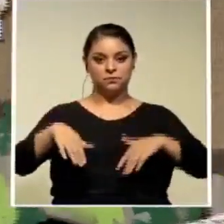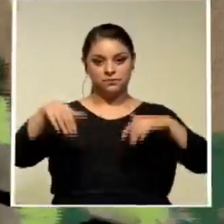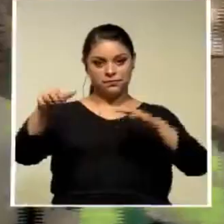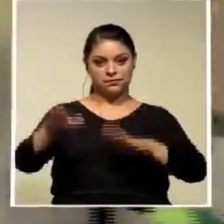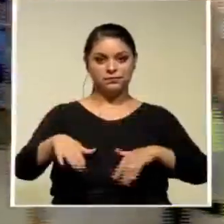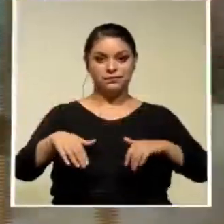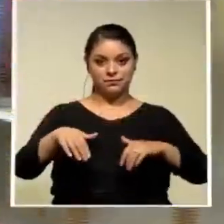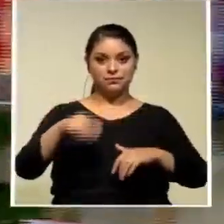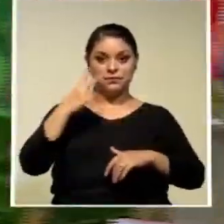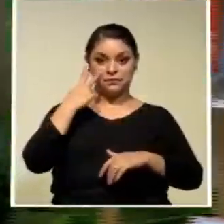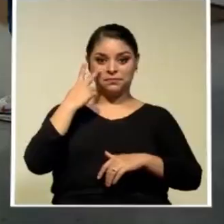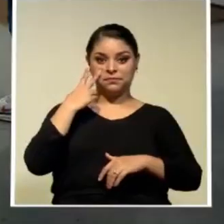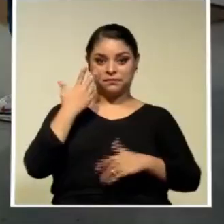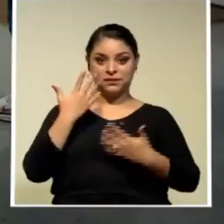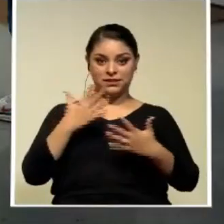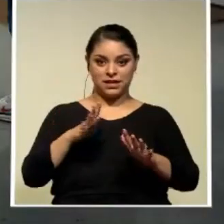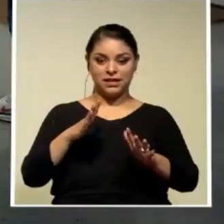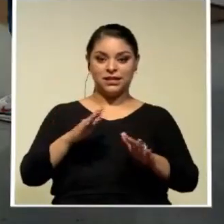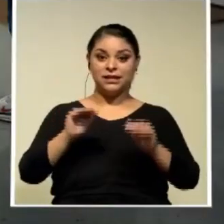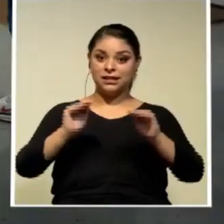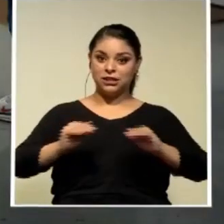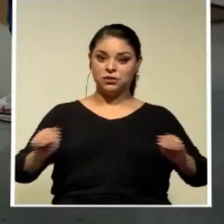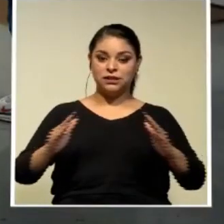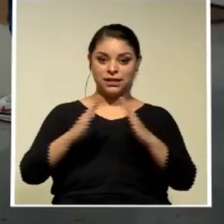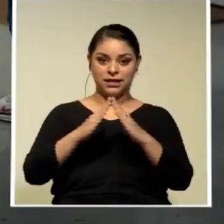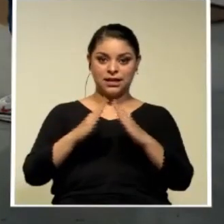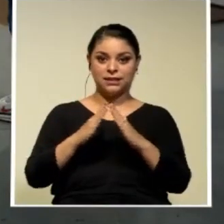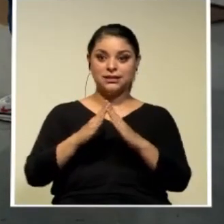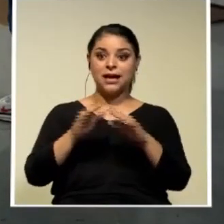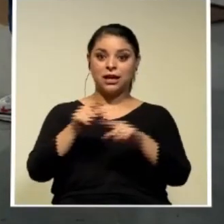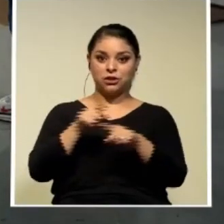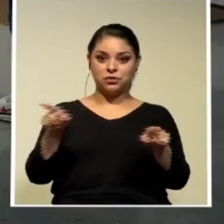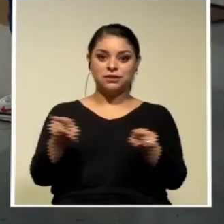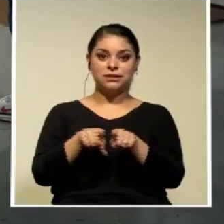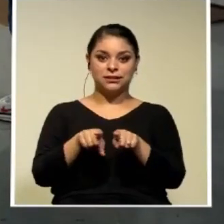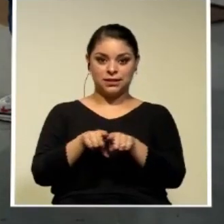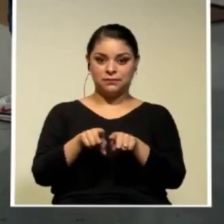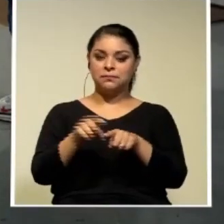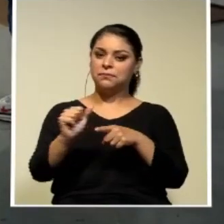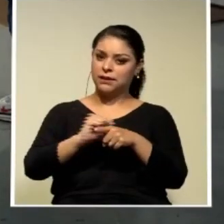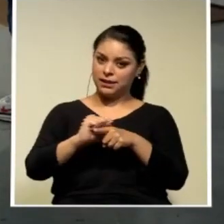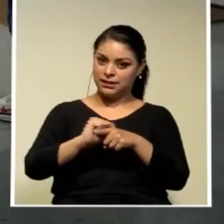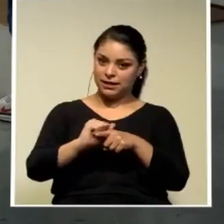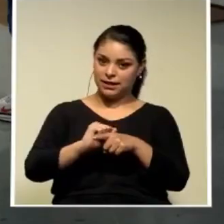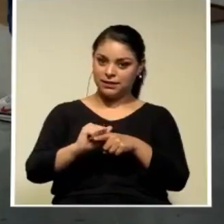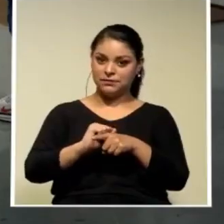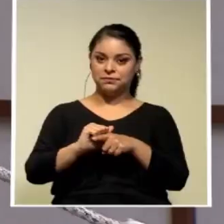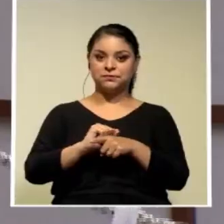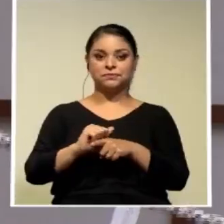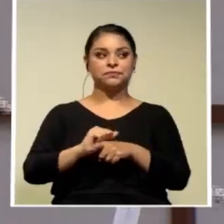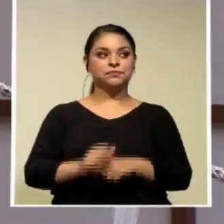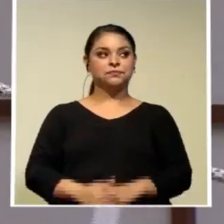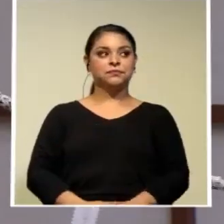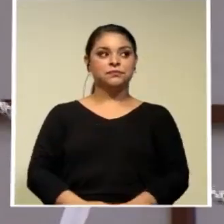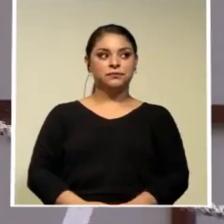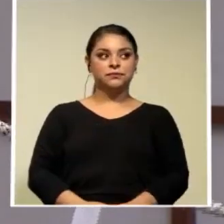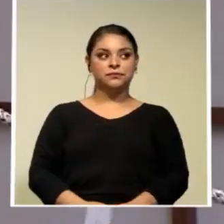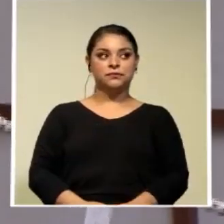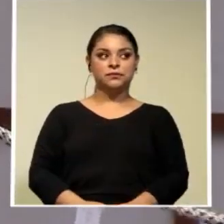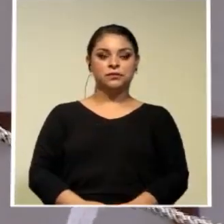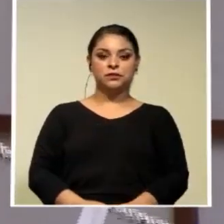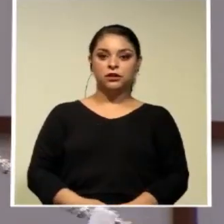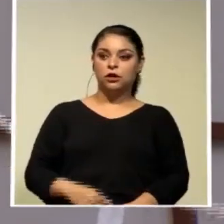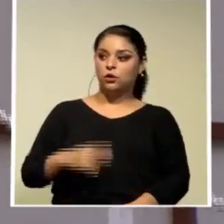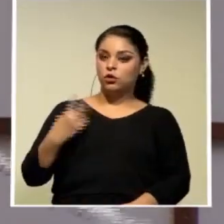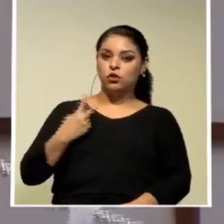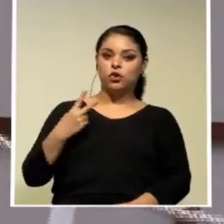Invito a los niños y las niñas en casa, a ellos también, practicarlo. Diamante blanco, se llaman los dos. Diamante blanco